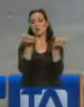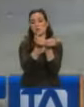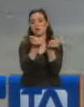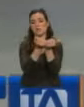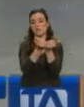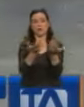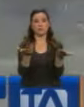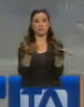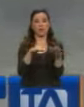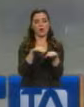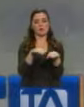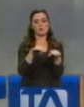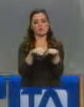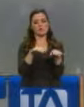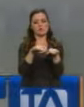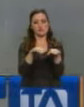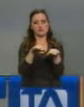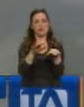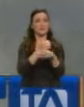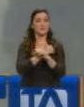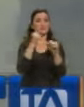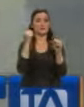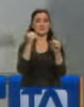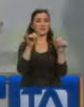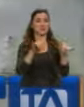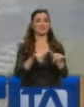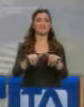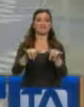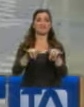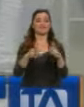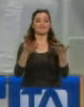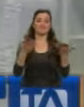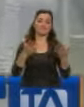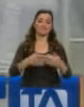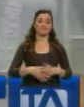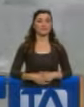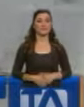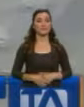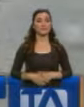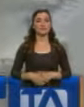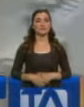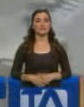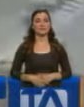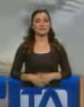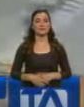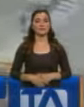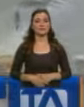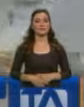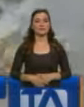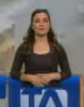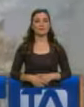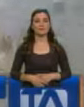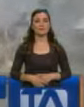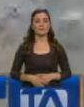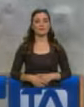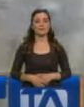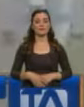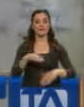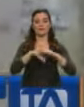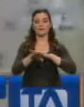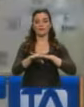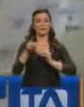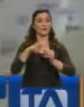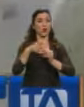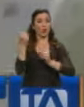un caos. Todas las mañanas en la hora pico, es decir, esta hora es una congestión impresionante y realmente para entrar a Quito no hay vías